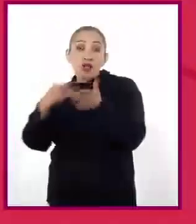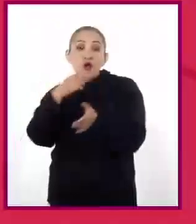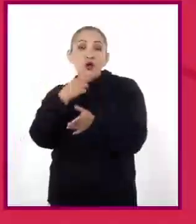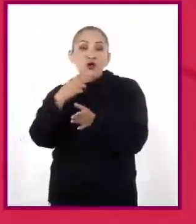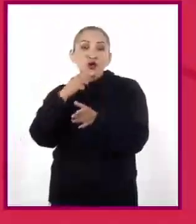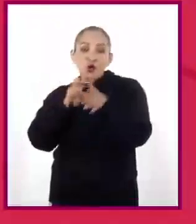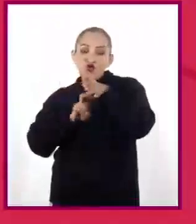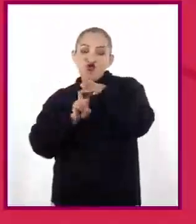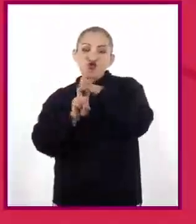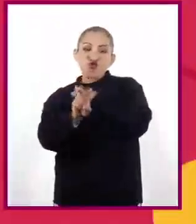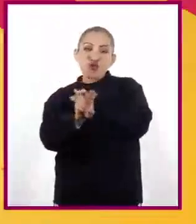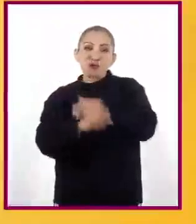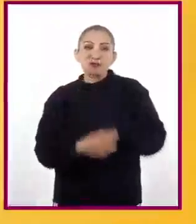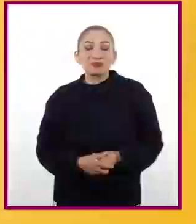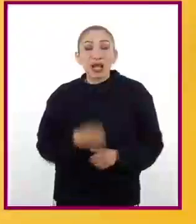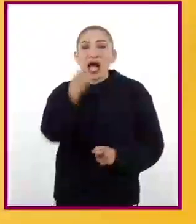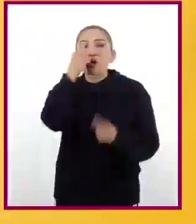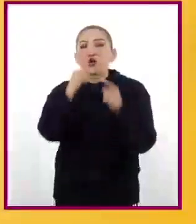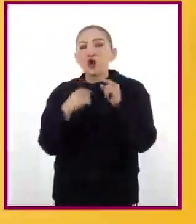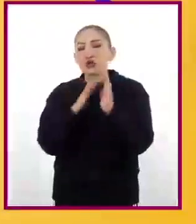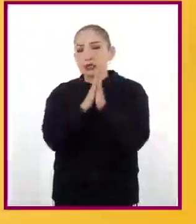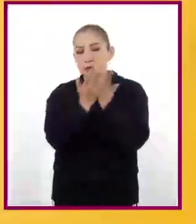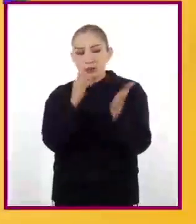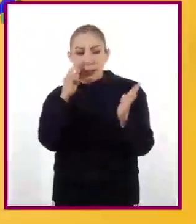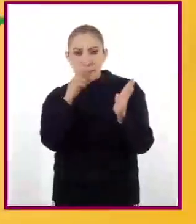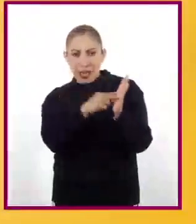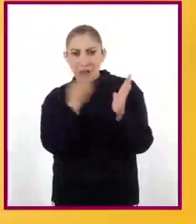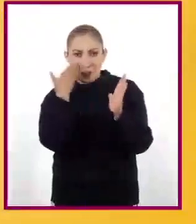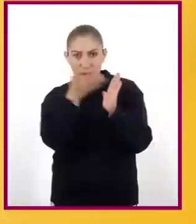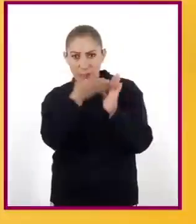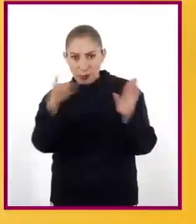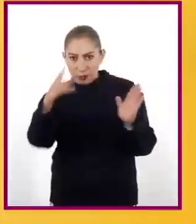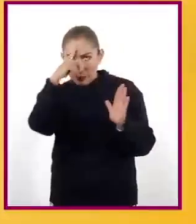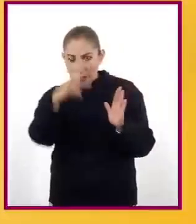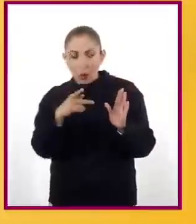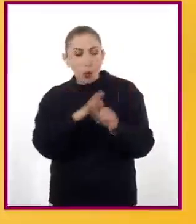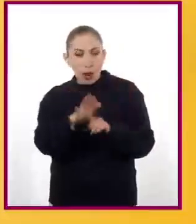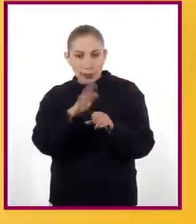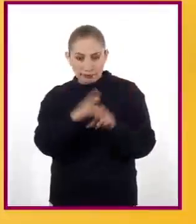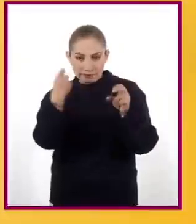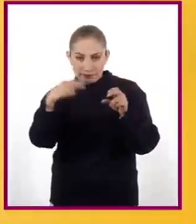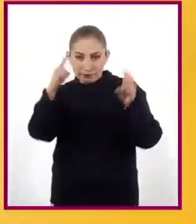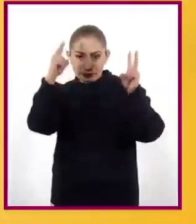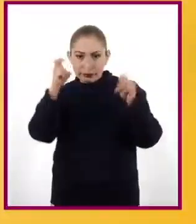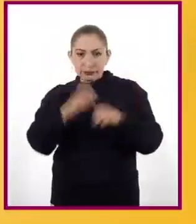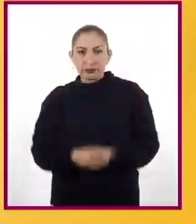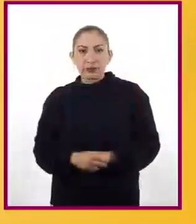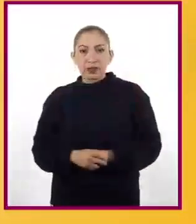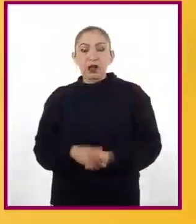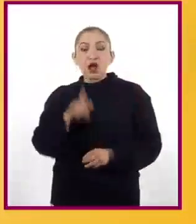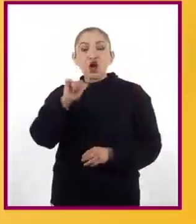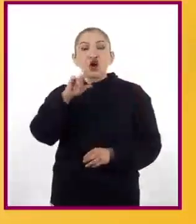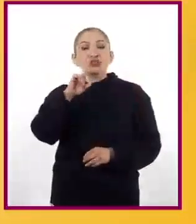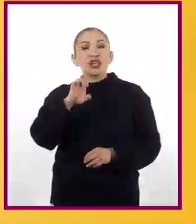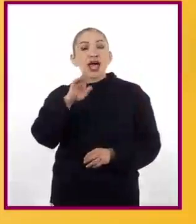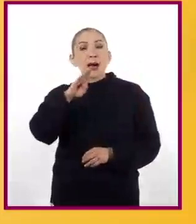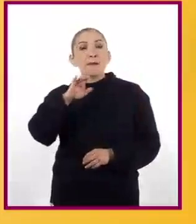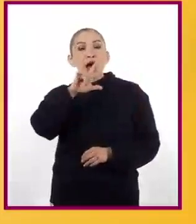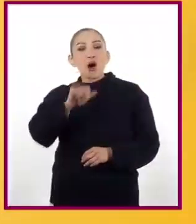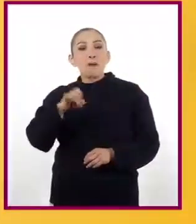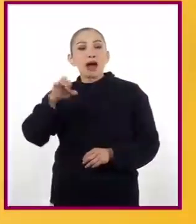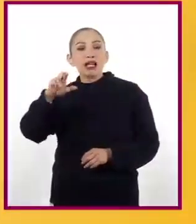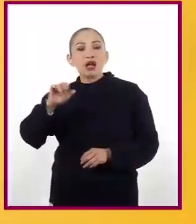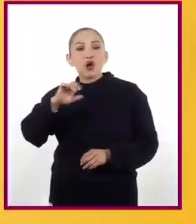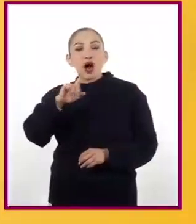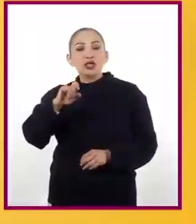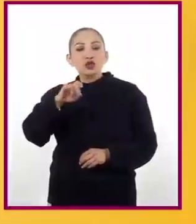el uso del tranvía. Algunas novelas que reflejan este periodo de México son Los de Abajo, de